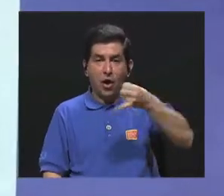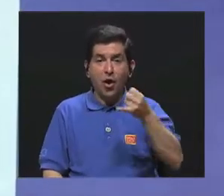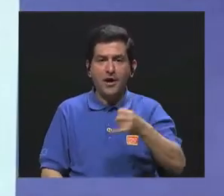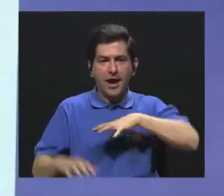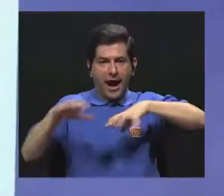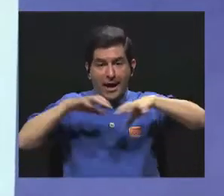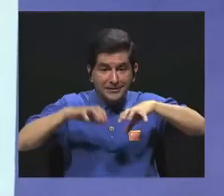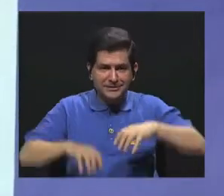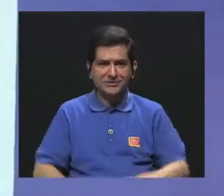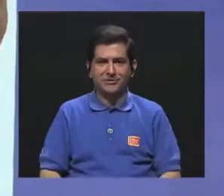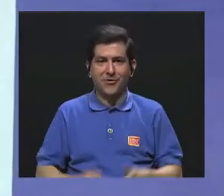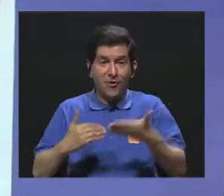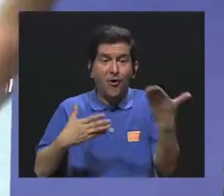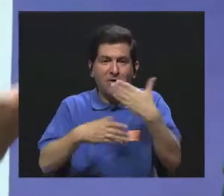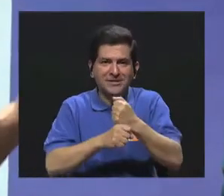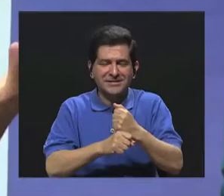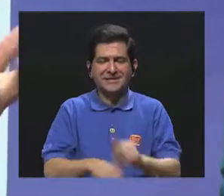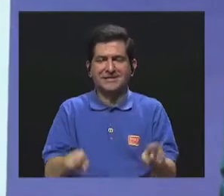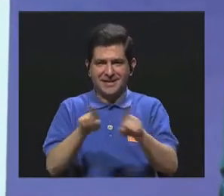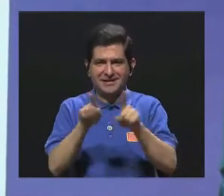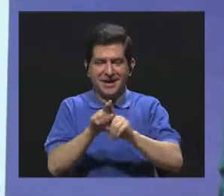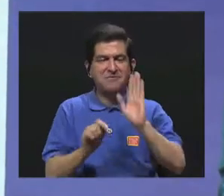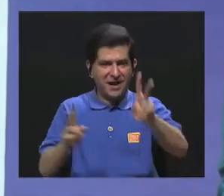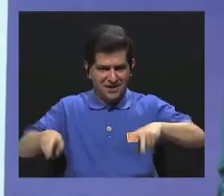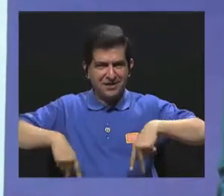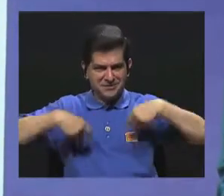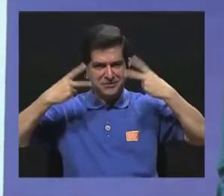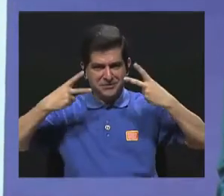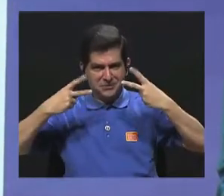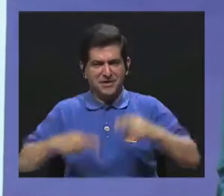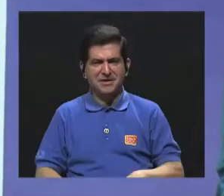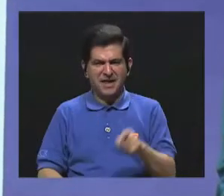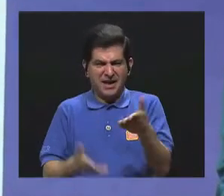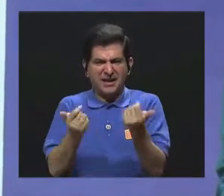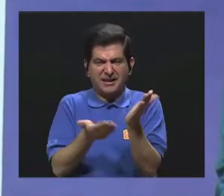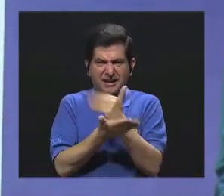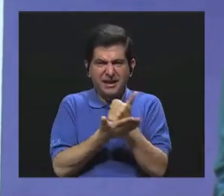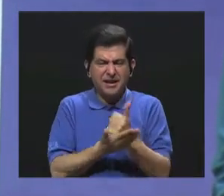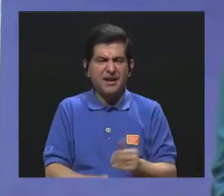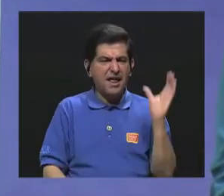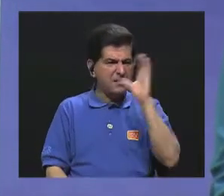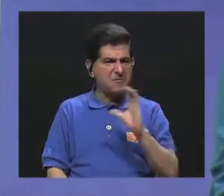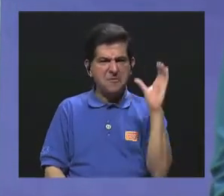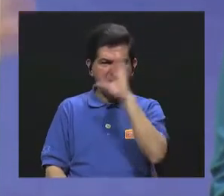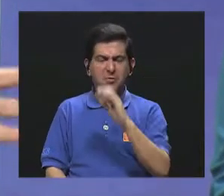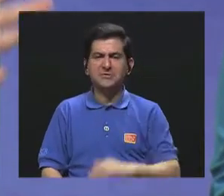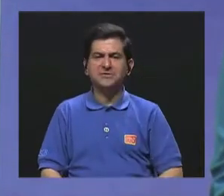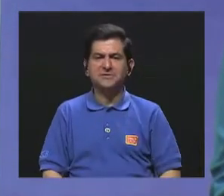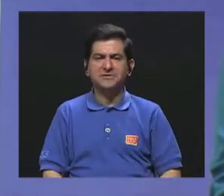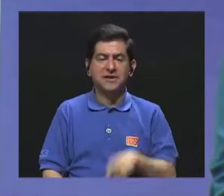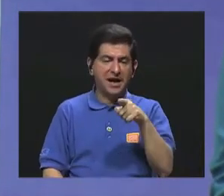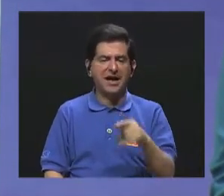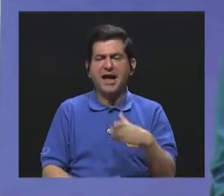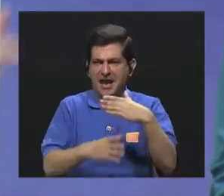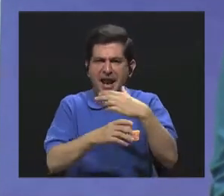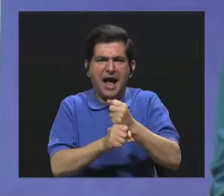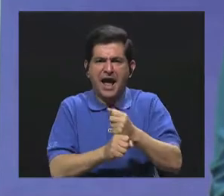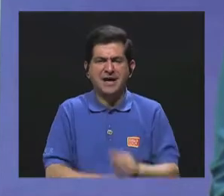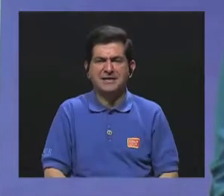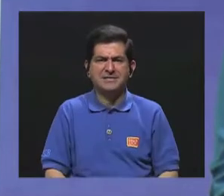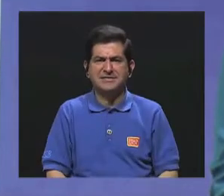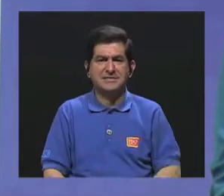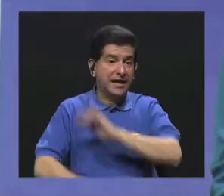de hacer cosas, o sea, incluso como dentro de su vida, él quiere algo y va y lo busca, ¿sabes? O sea, él llega, se